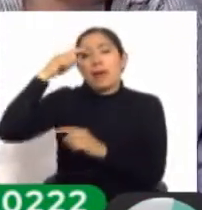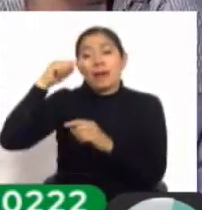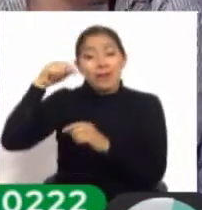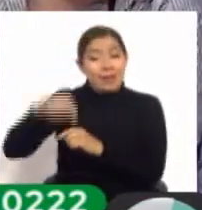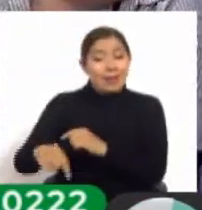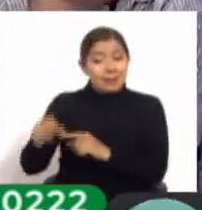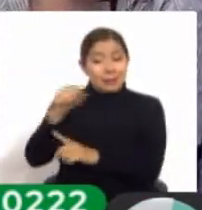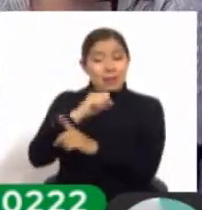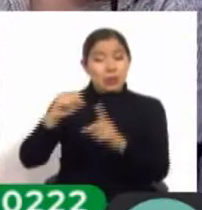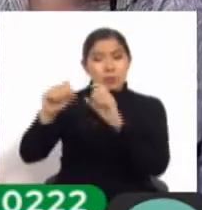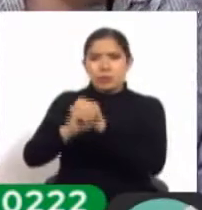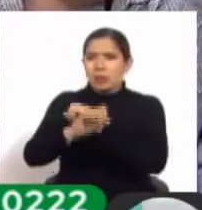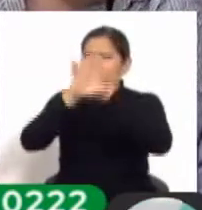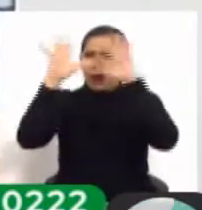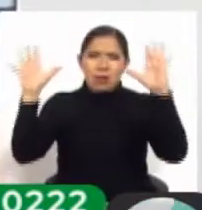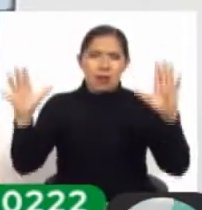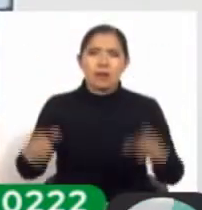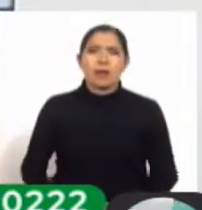sea esclarecido.